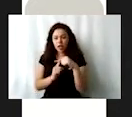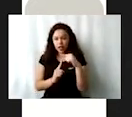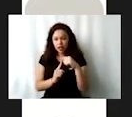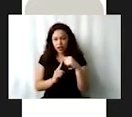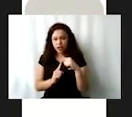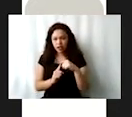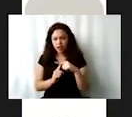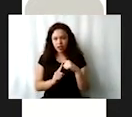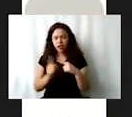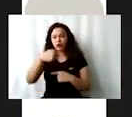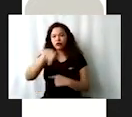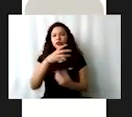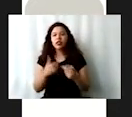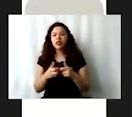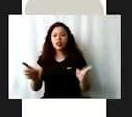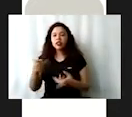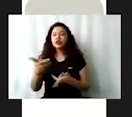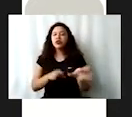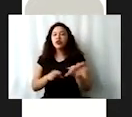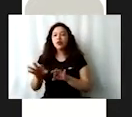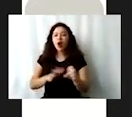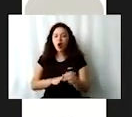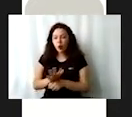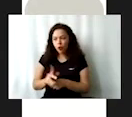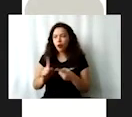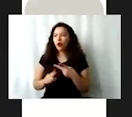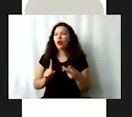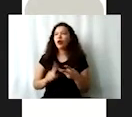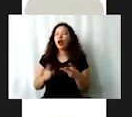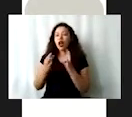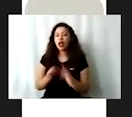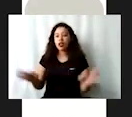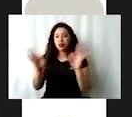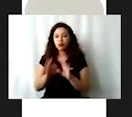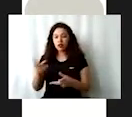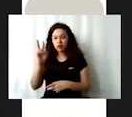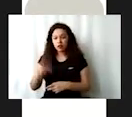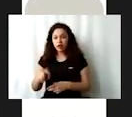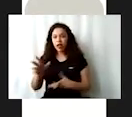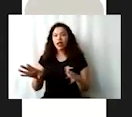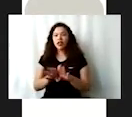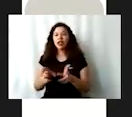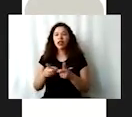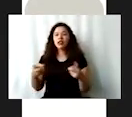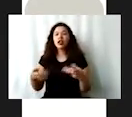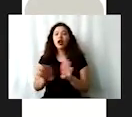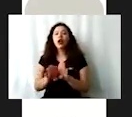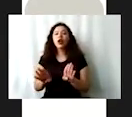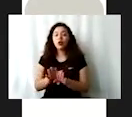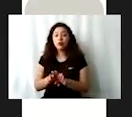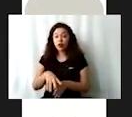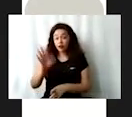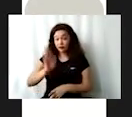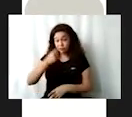que desarrollan, cuál es su trabajo, qué es realmente importante para ellos y cómo lo están desempeñando. Parecería que es fácil, pero